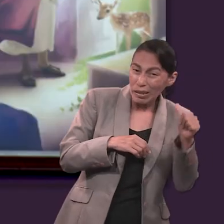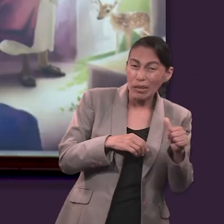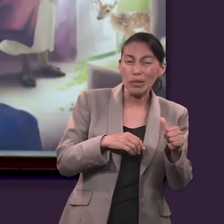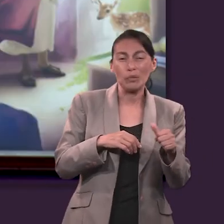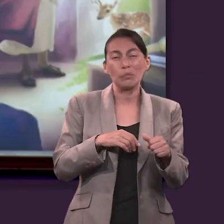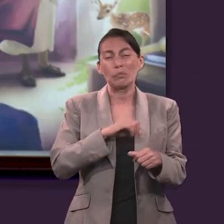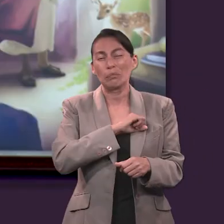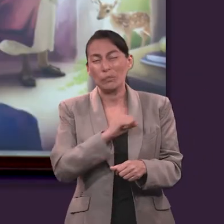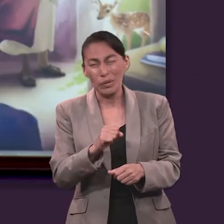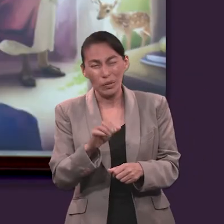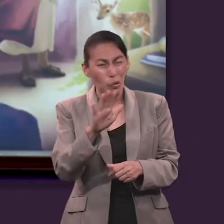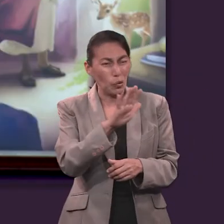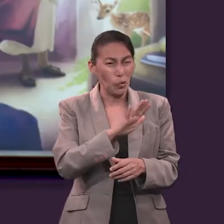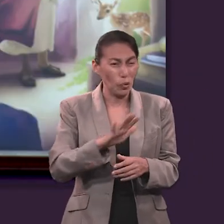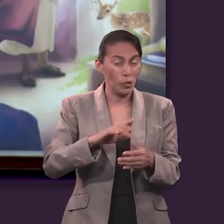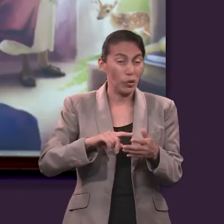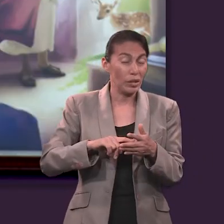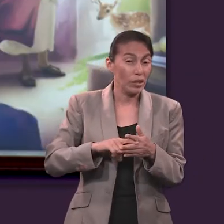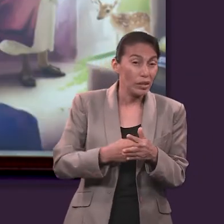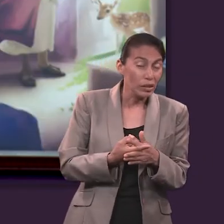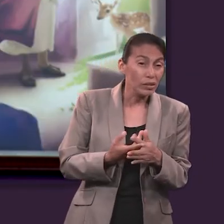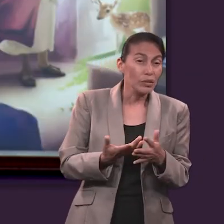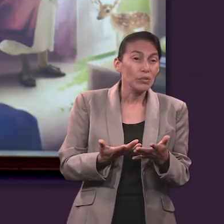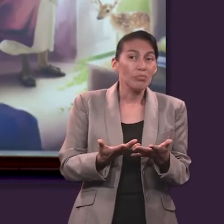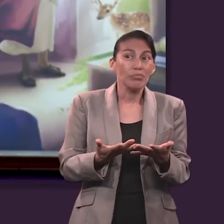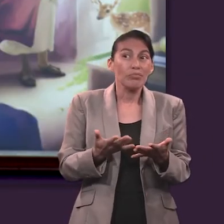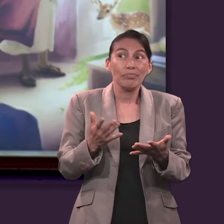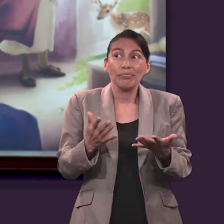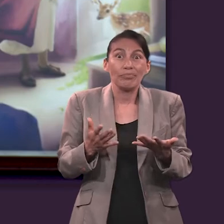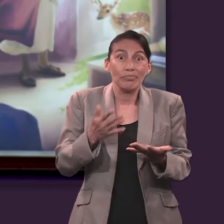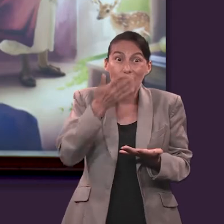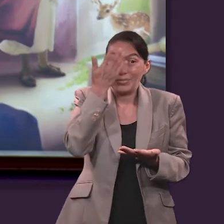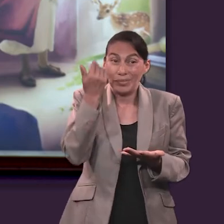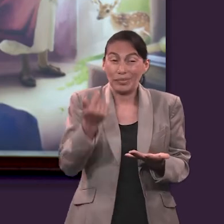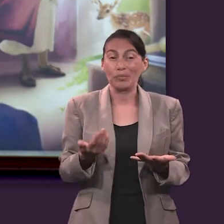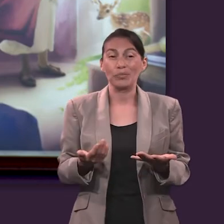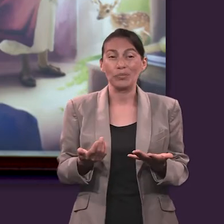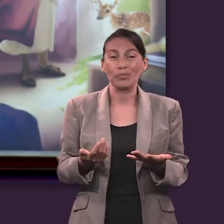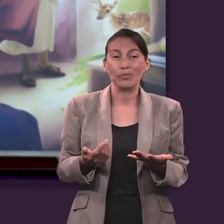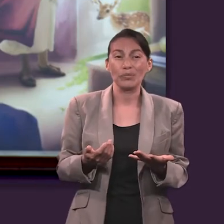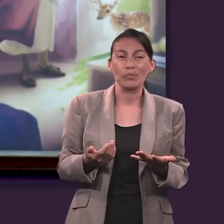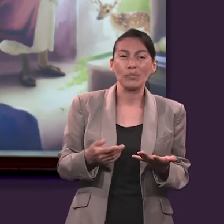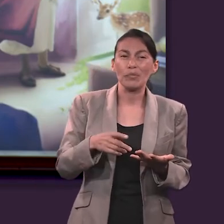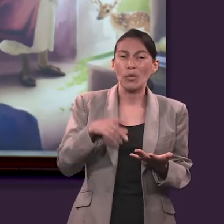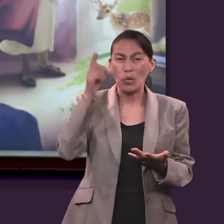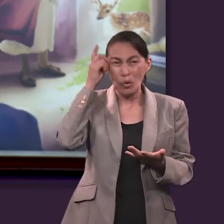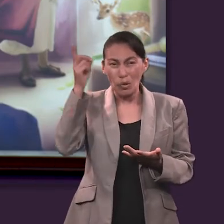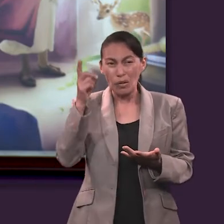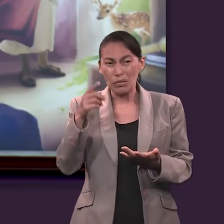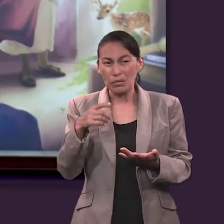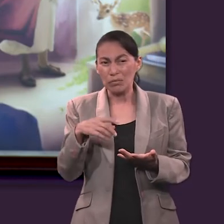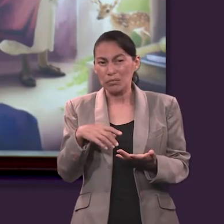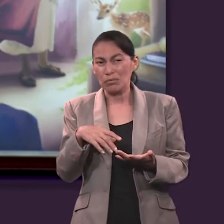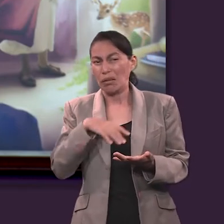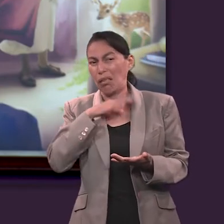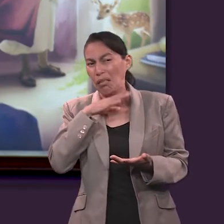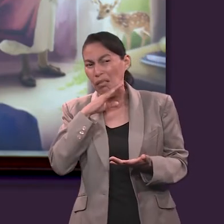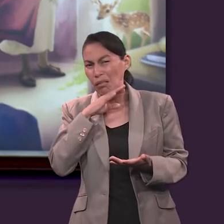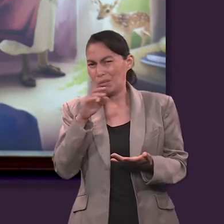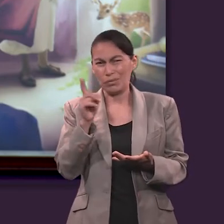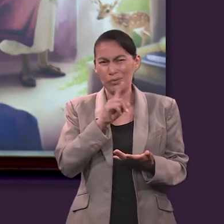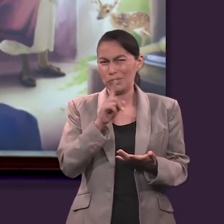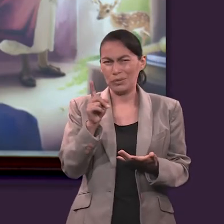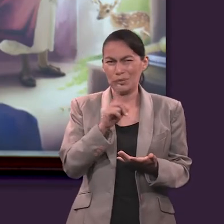Todo el origen del pecado, del mal, a pesar de que es un misterio, no pasó desapercibido frente a